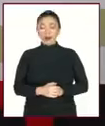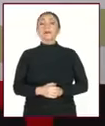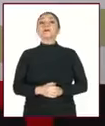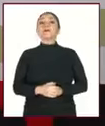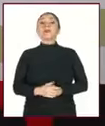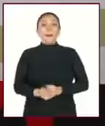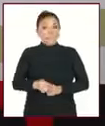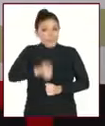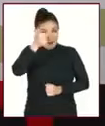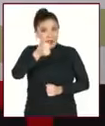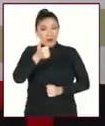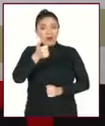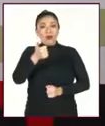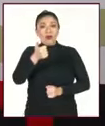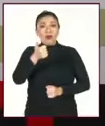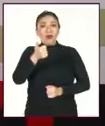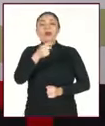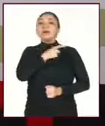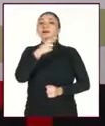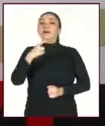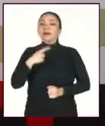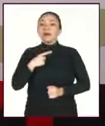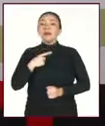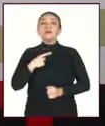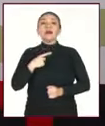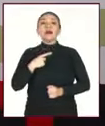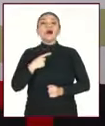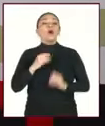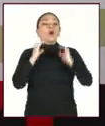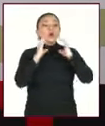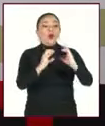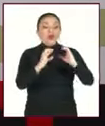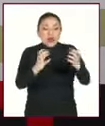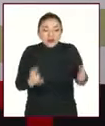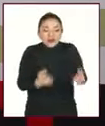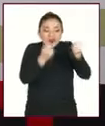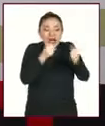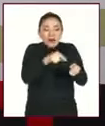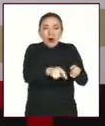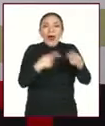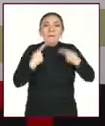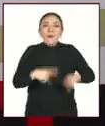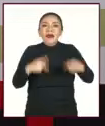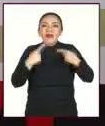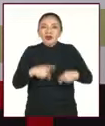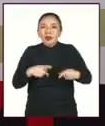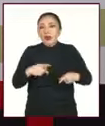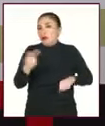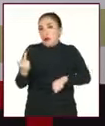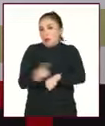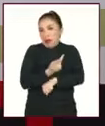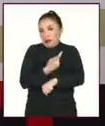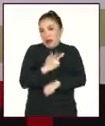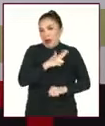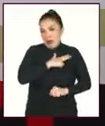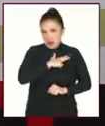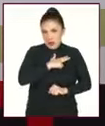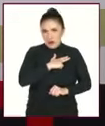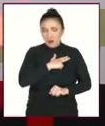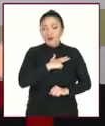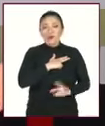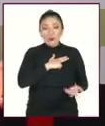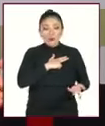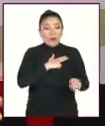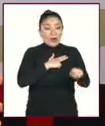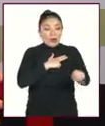hay que procurar el pudor de la persona que está teniendo el evento, tratar de que esté